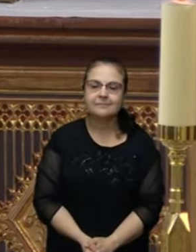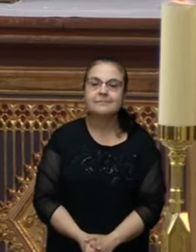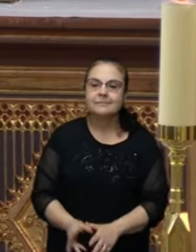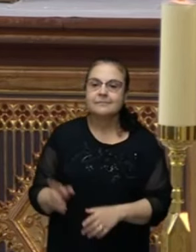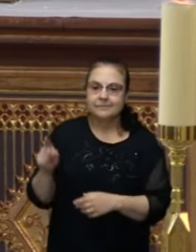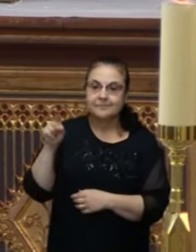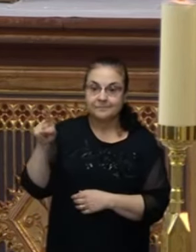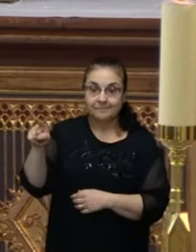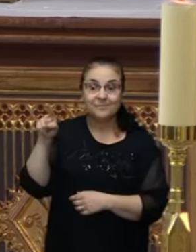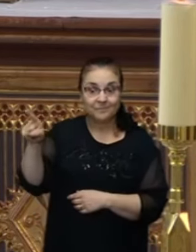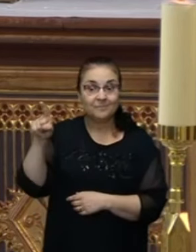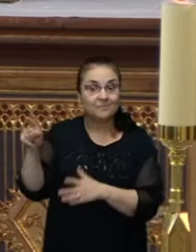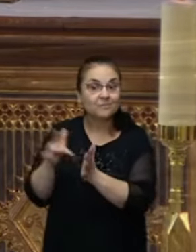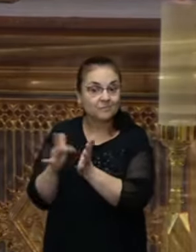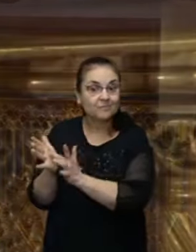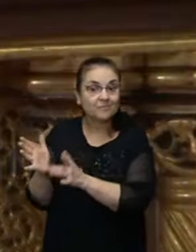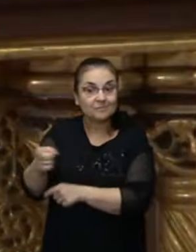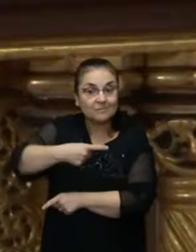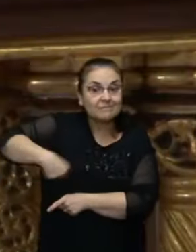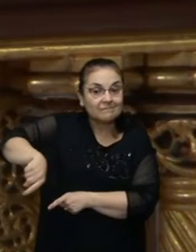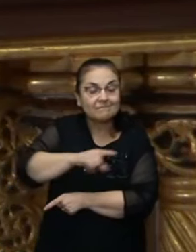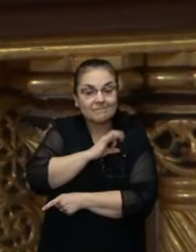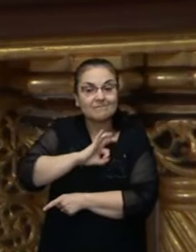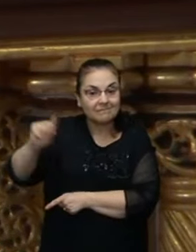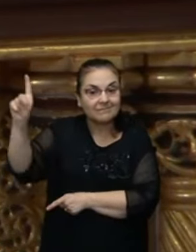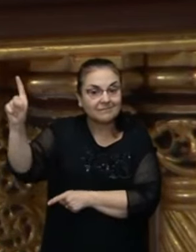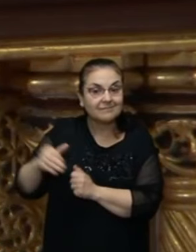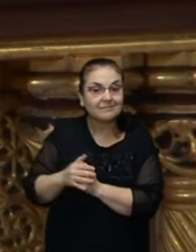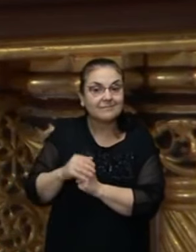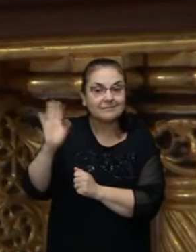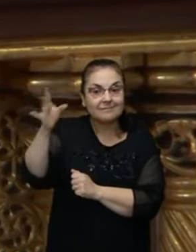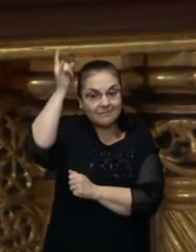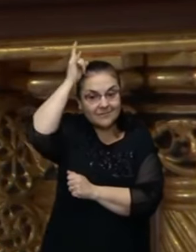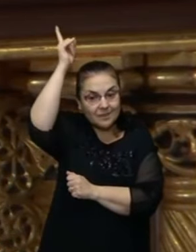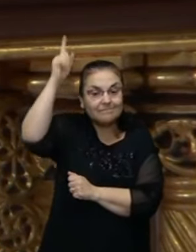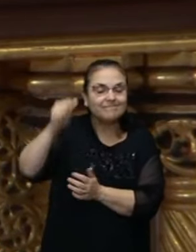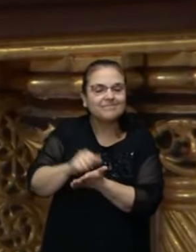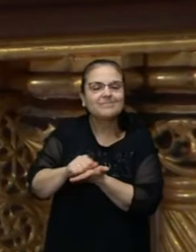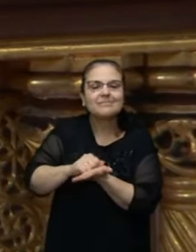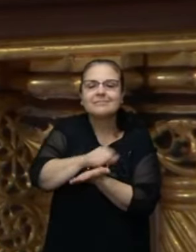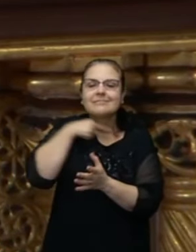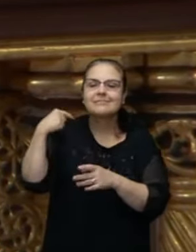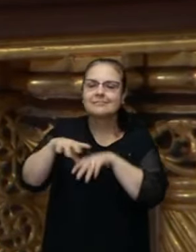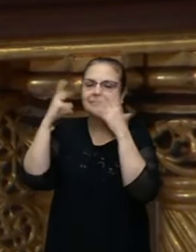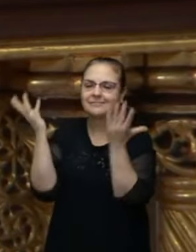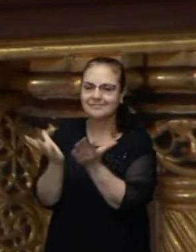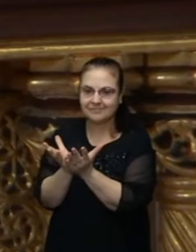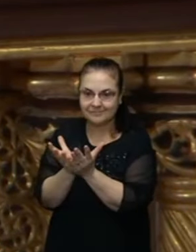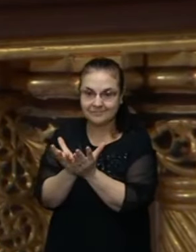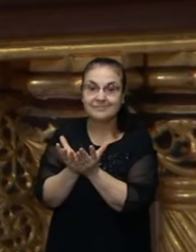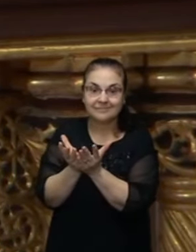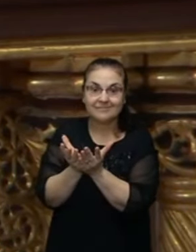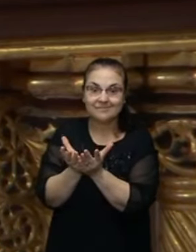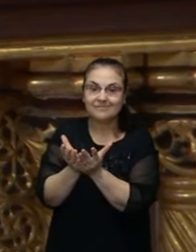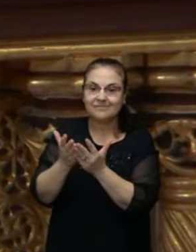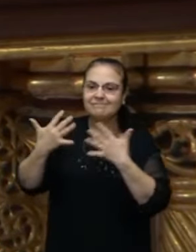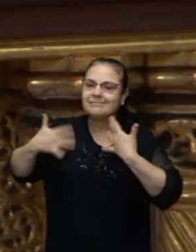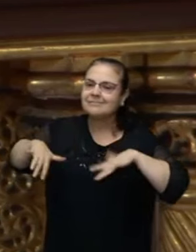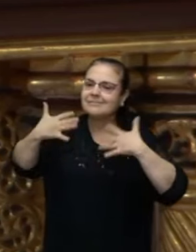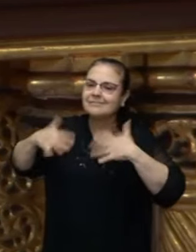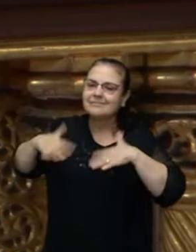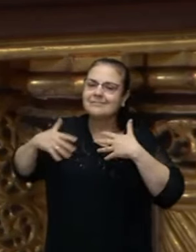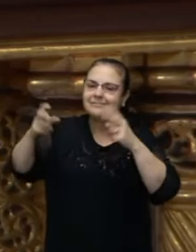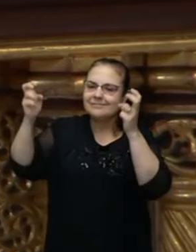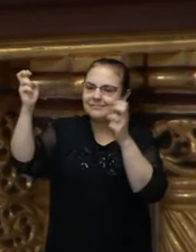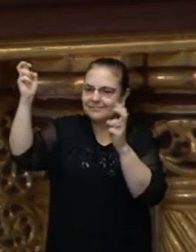Este es Jesucristo nuestro Señor, el Cordero de Dios que quita el pecado del mundo.